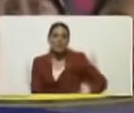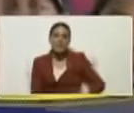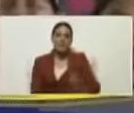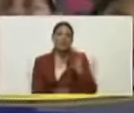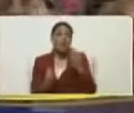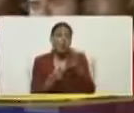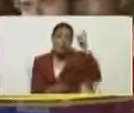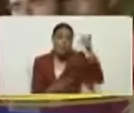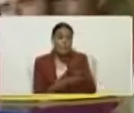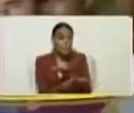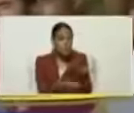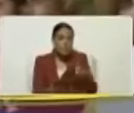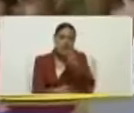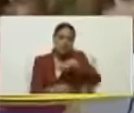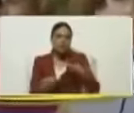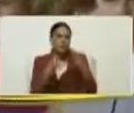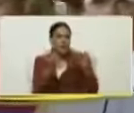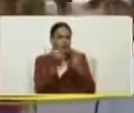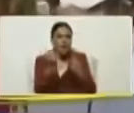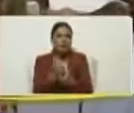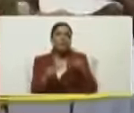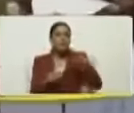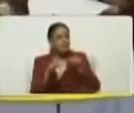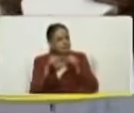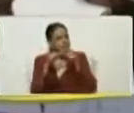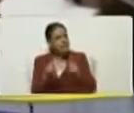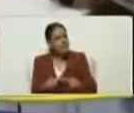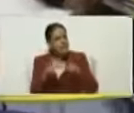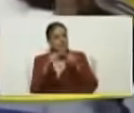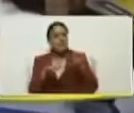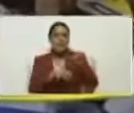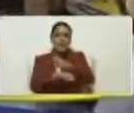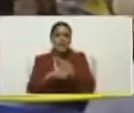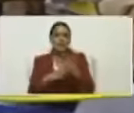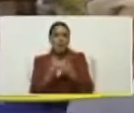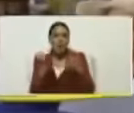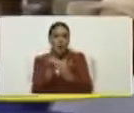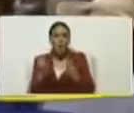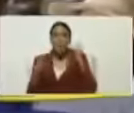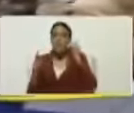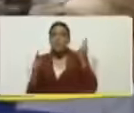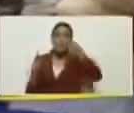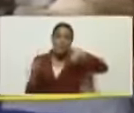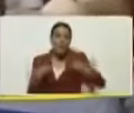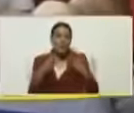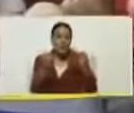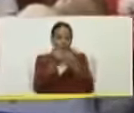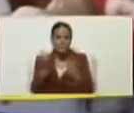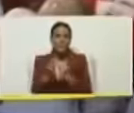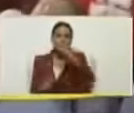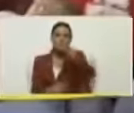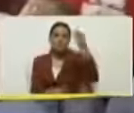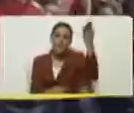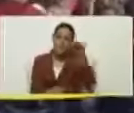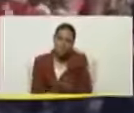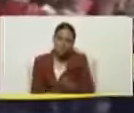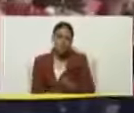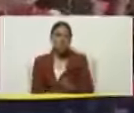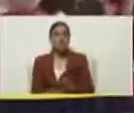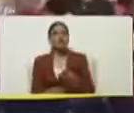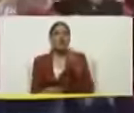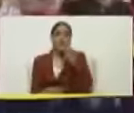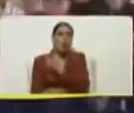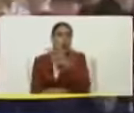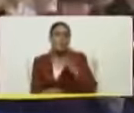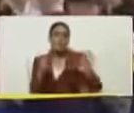pueblo, con la base que usted tiene que seguir gobernando. Cuente con la mujer venezolana que ratificamos el compromiso de